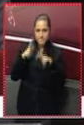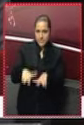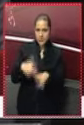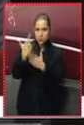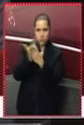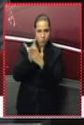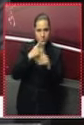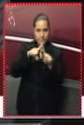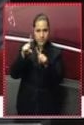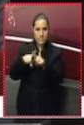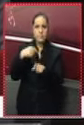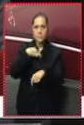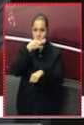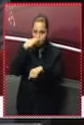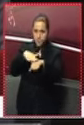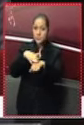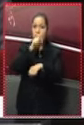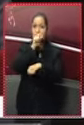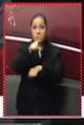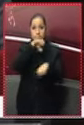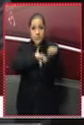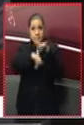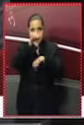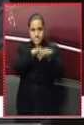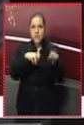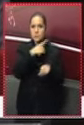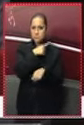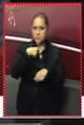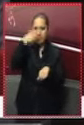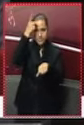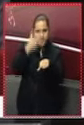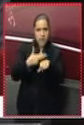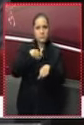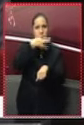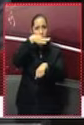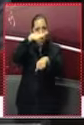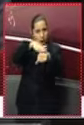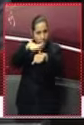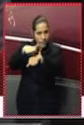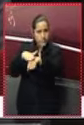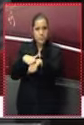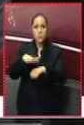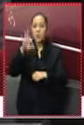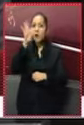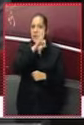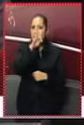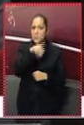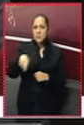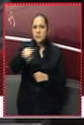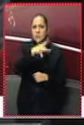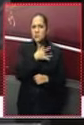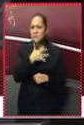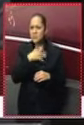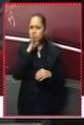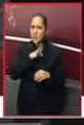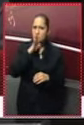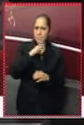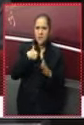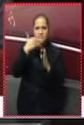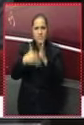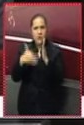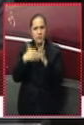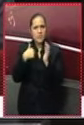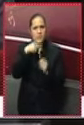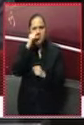morales, también a sus órganos de dirección, de los hechos u omisiones que vayan conociendo en el desarrollo de su